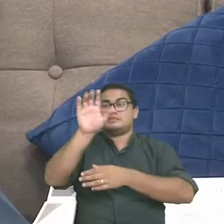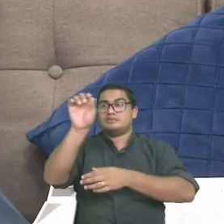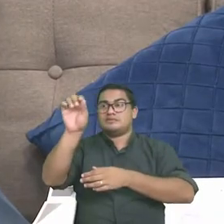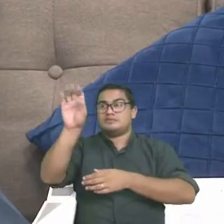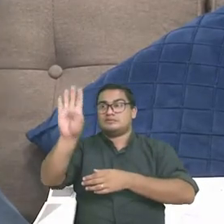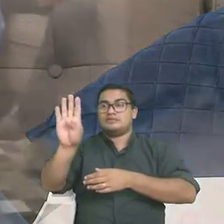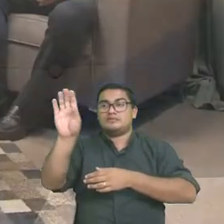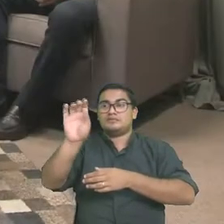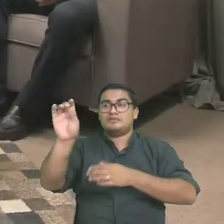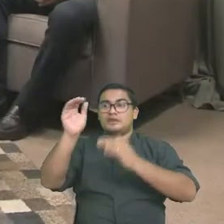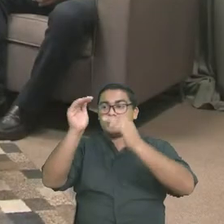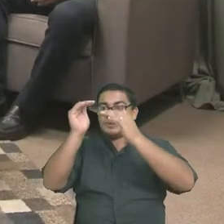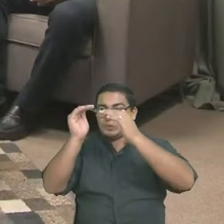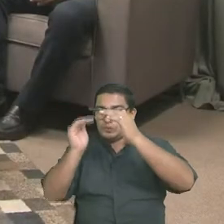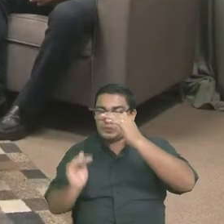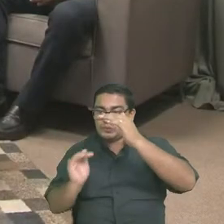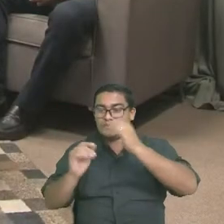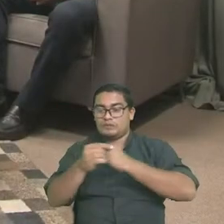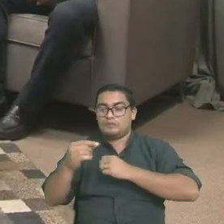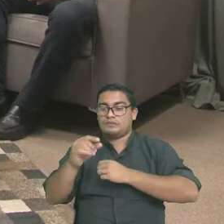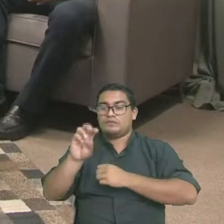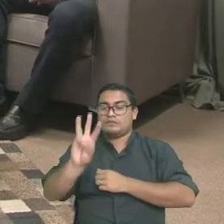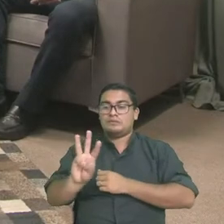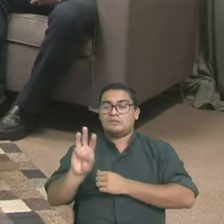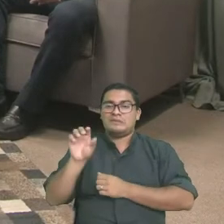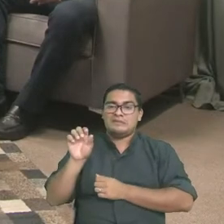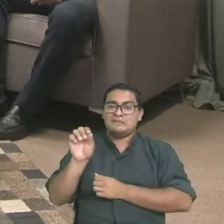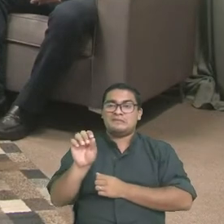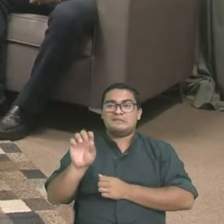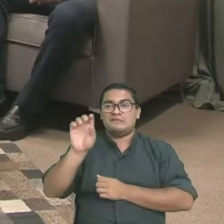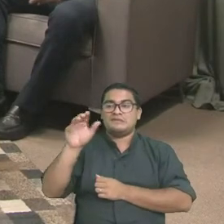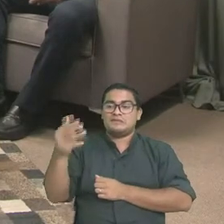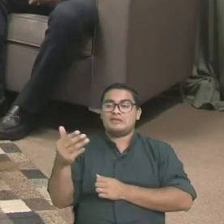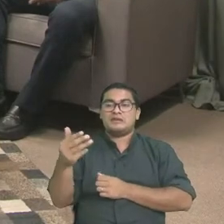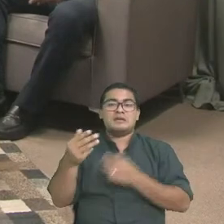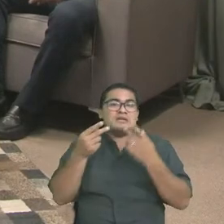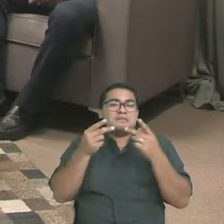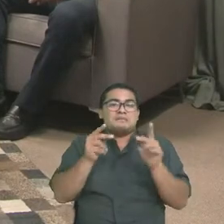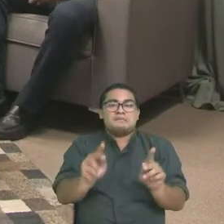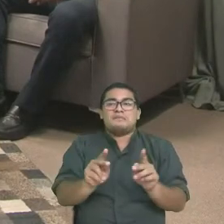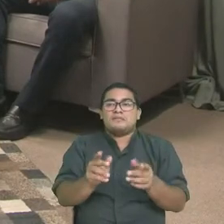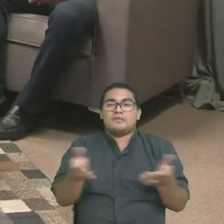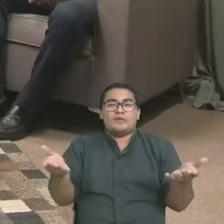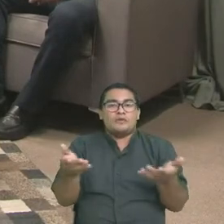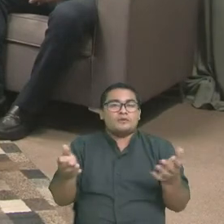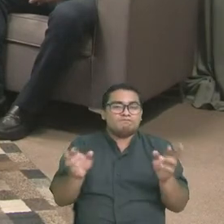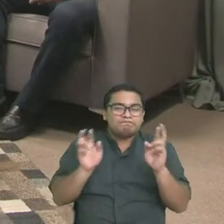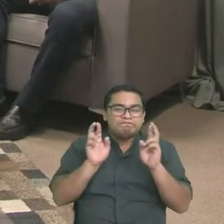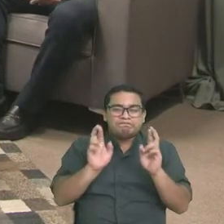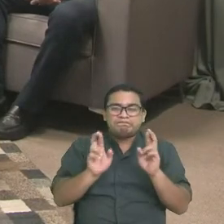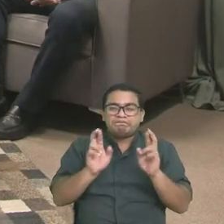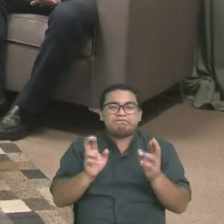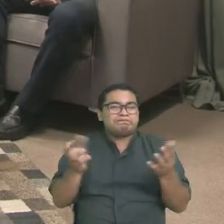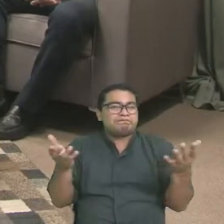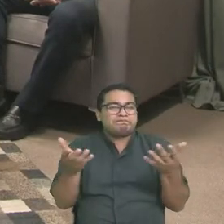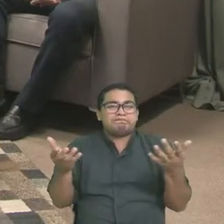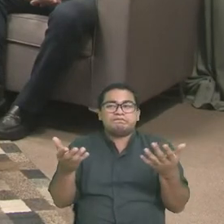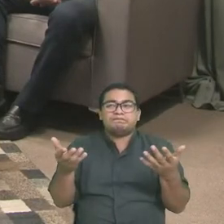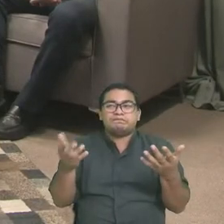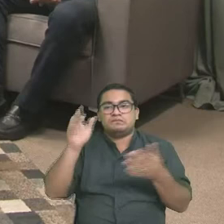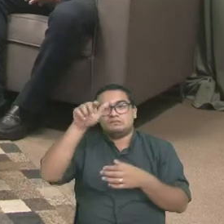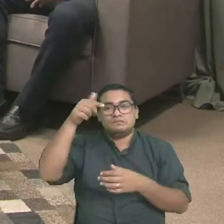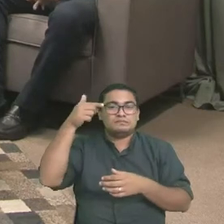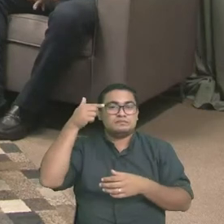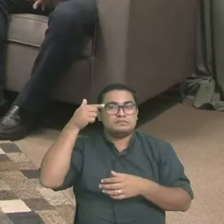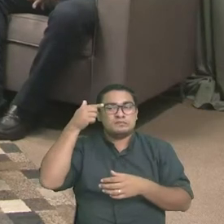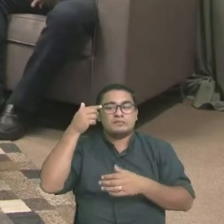medio ponderado a menos 3.9. Sin embargo, ¿cuál fue el desafío que nosotros enfrentamos y